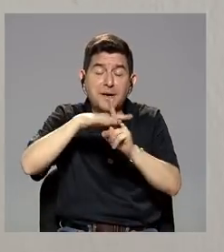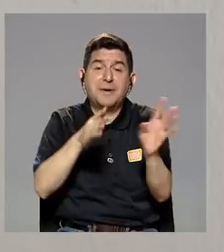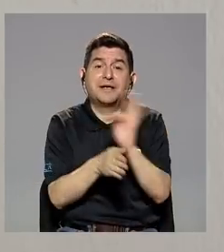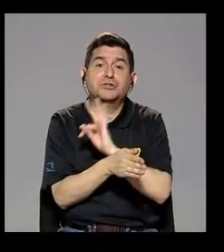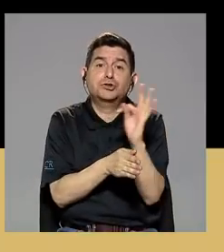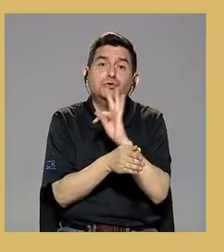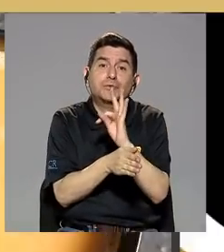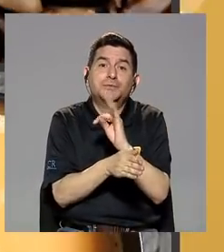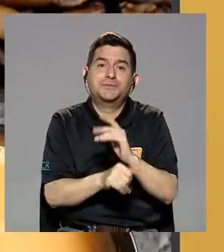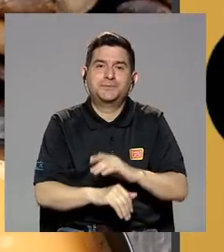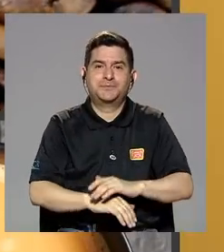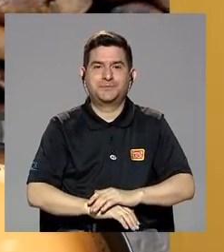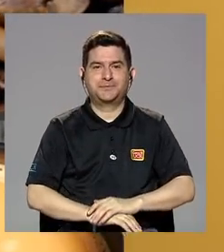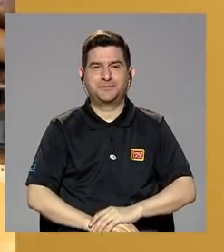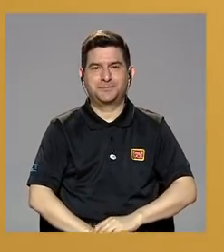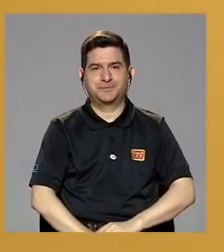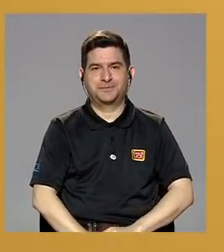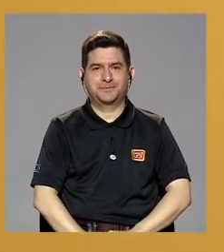televisión